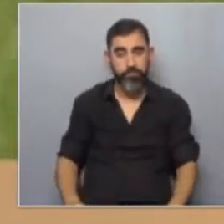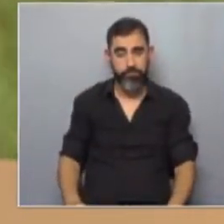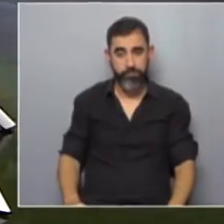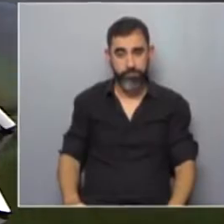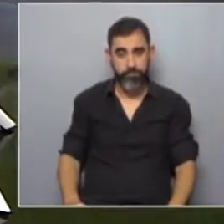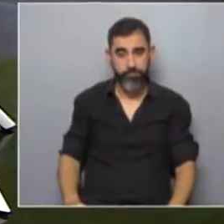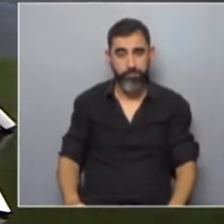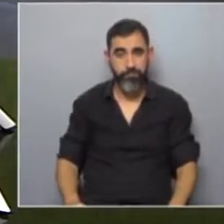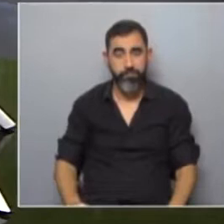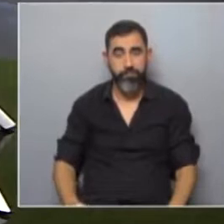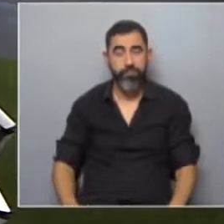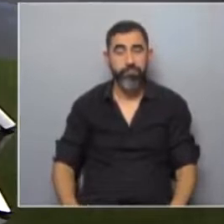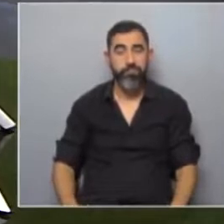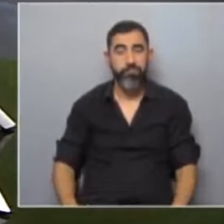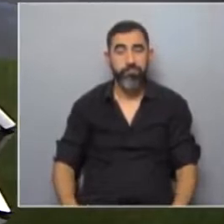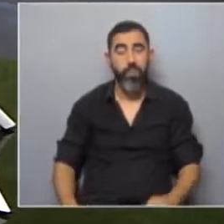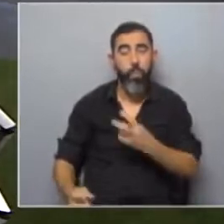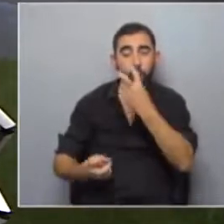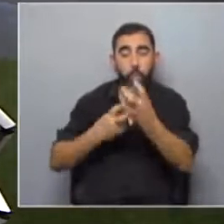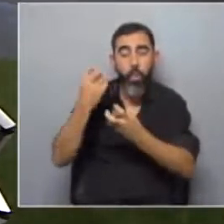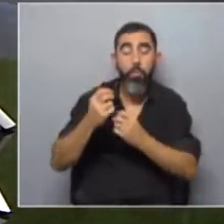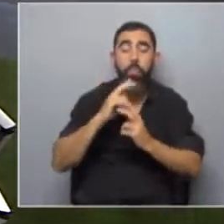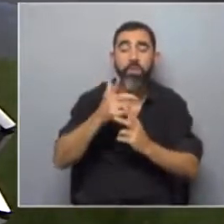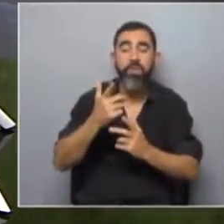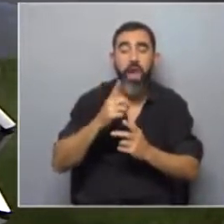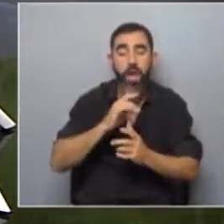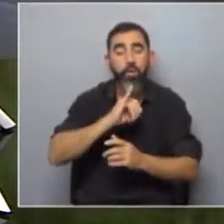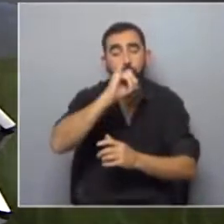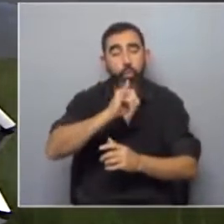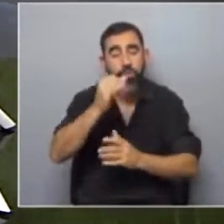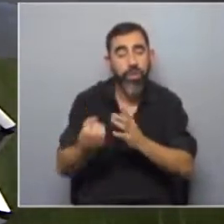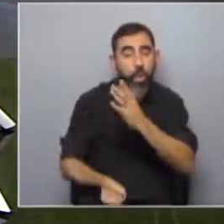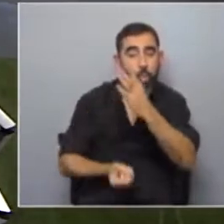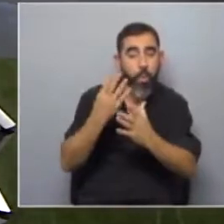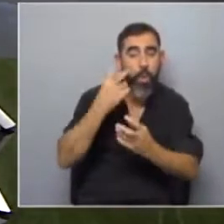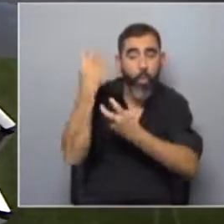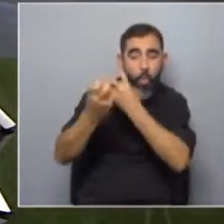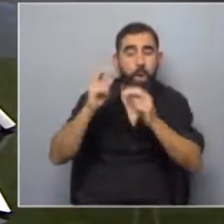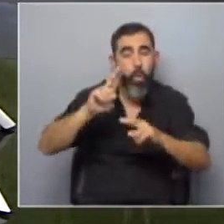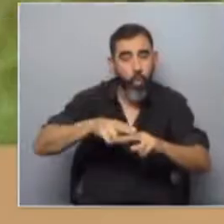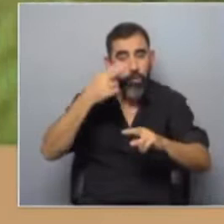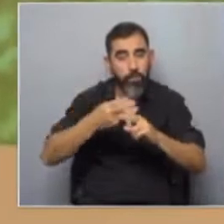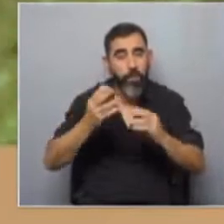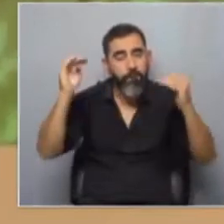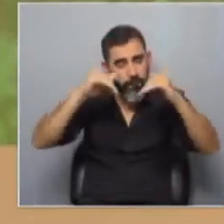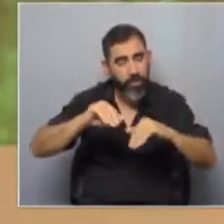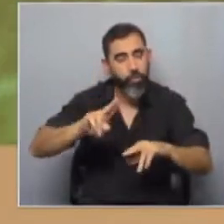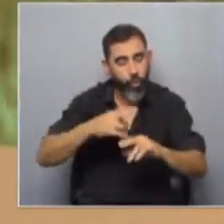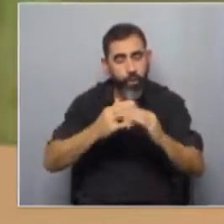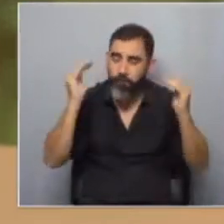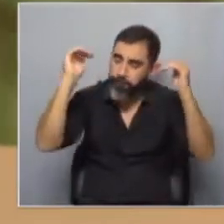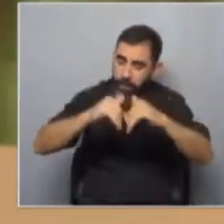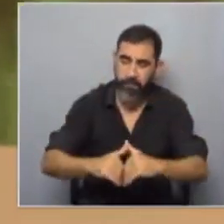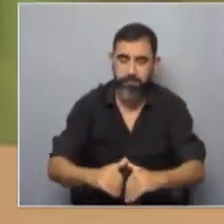animal vivo, digamos. Ahí, después de eso hubo algunas cuantas avistamientos y fotografías que bueno. Hasta que este